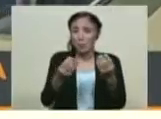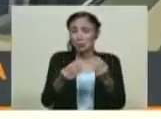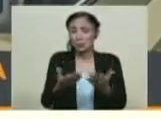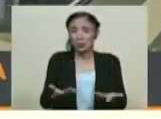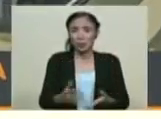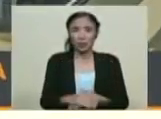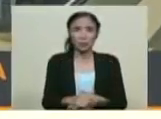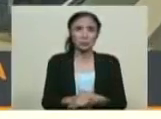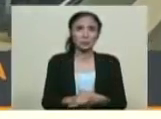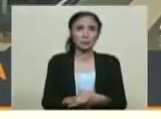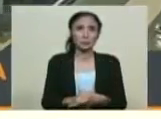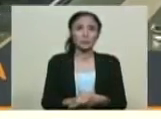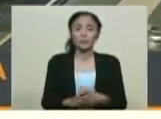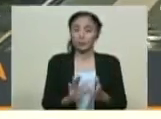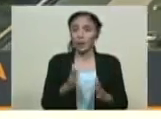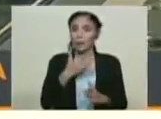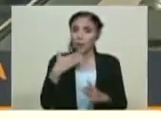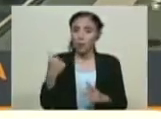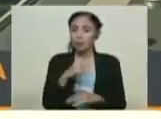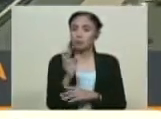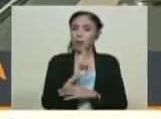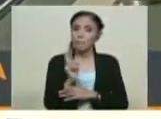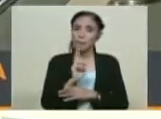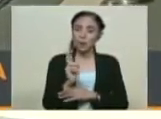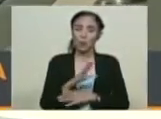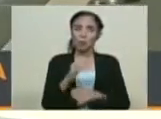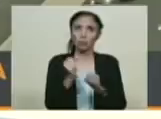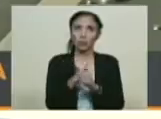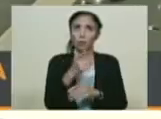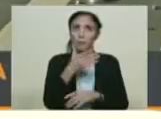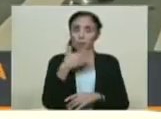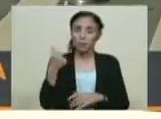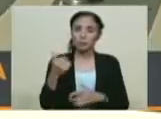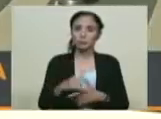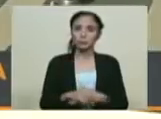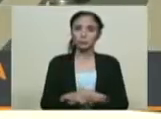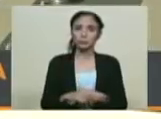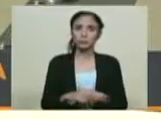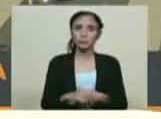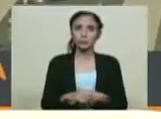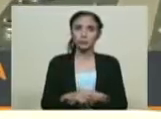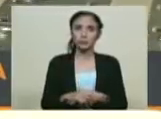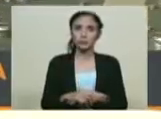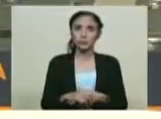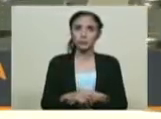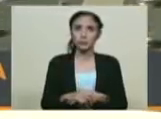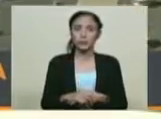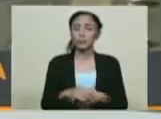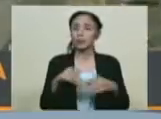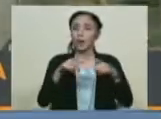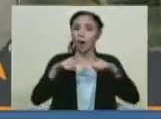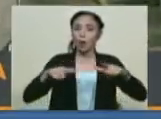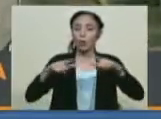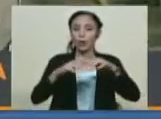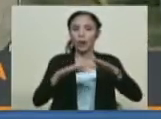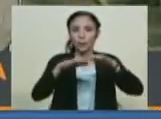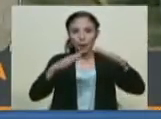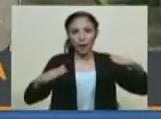Lo cual facilita y mejora el trabajo. Hay una planta, un lugar en la planta donde se capta el